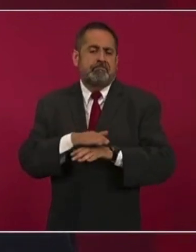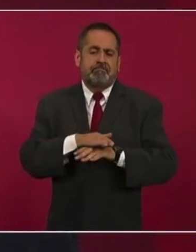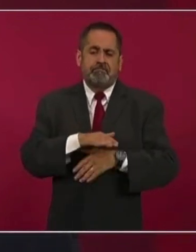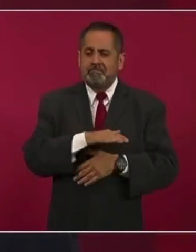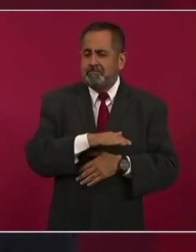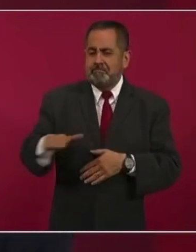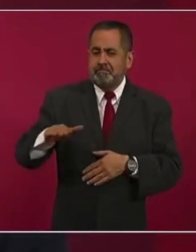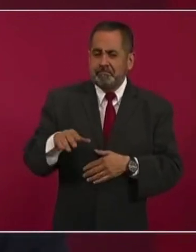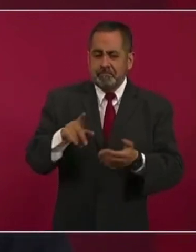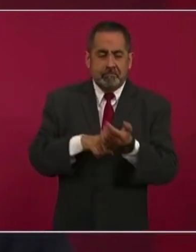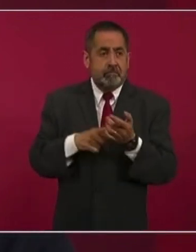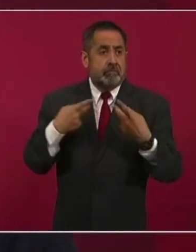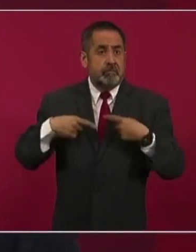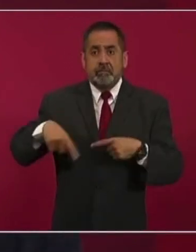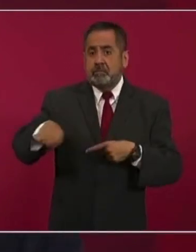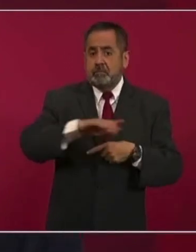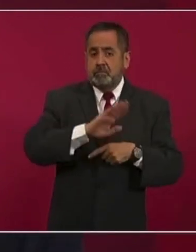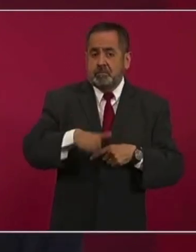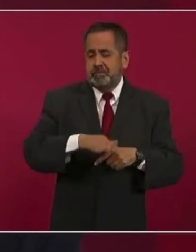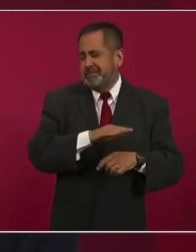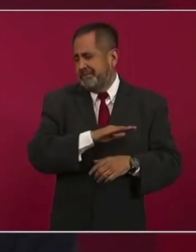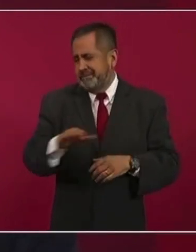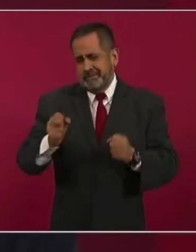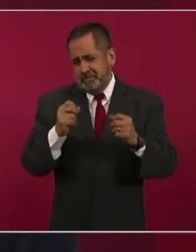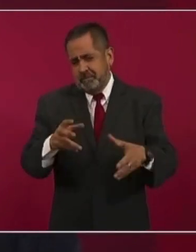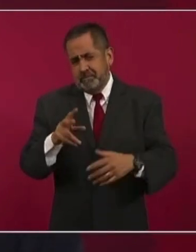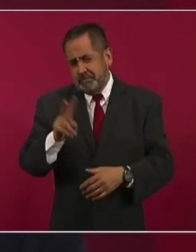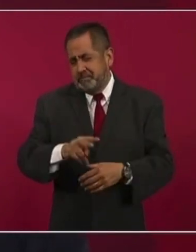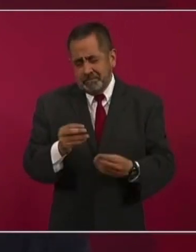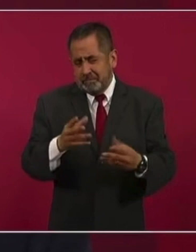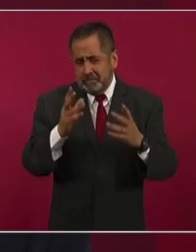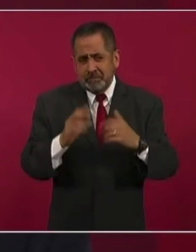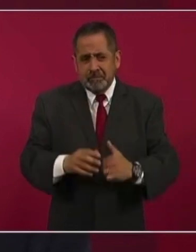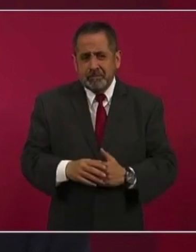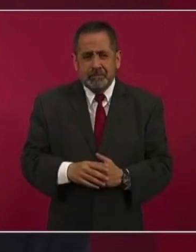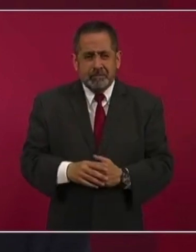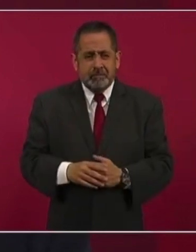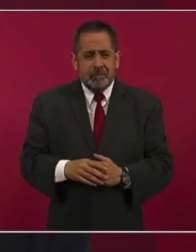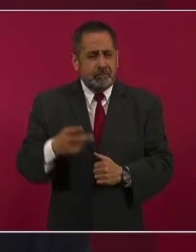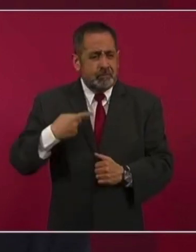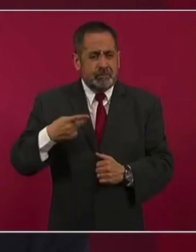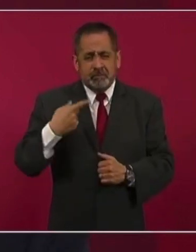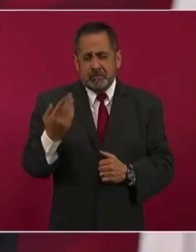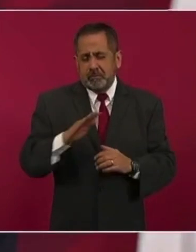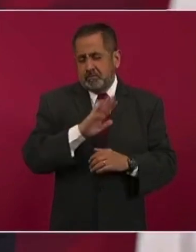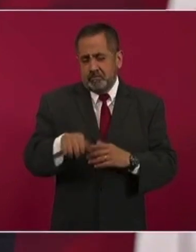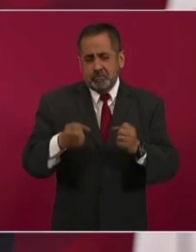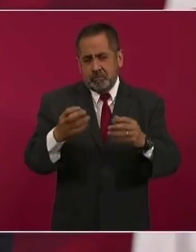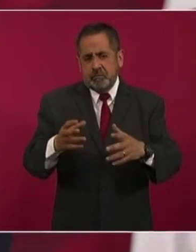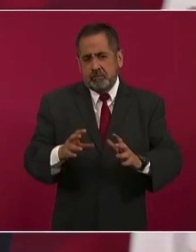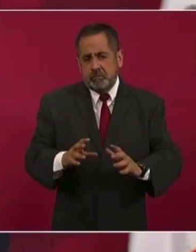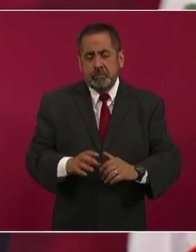balacearon a los asistentes y hubo desgraciadamente muchos muertos.